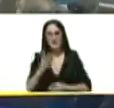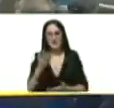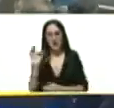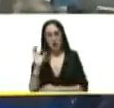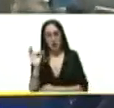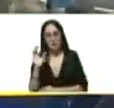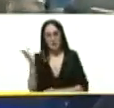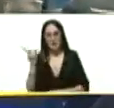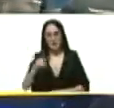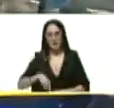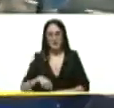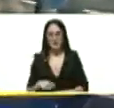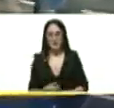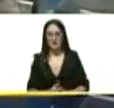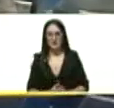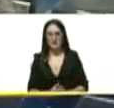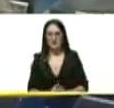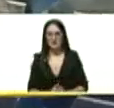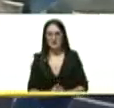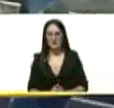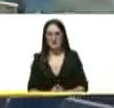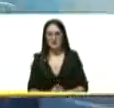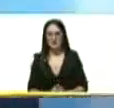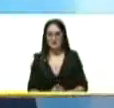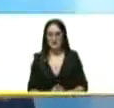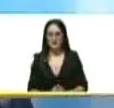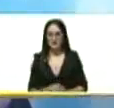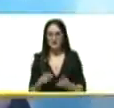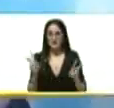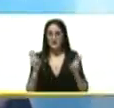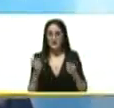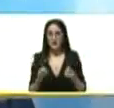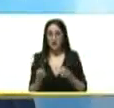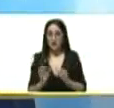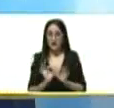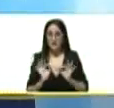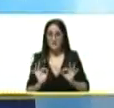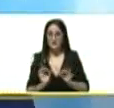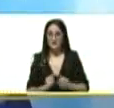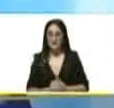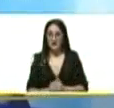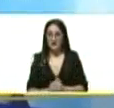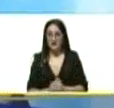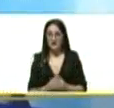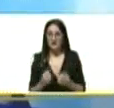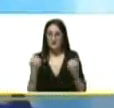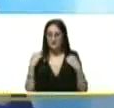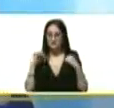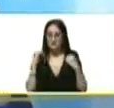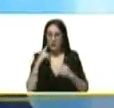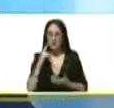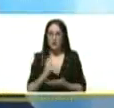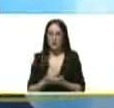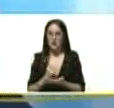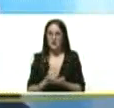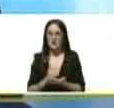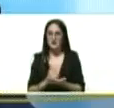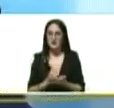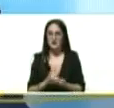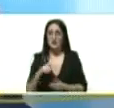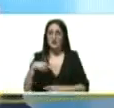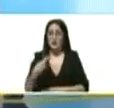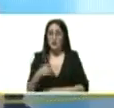santanderiana, y sería un área económica especial de ensayo, de prueba, que después